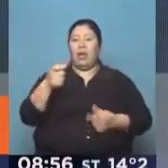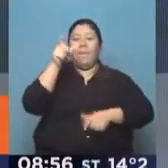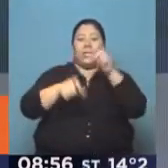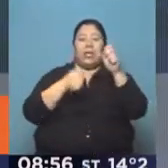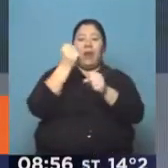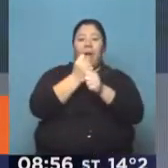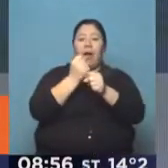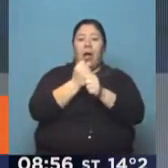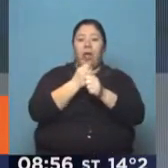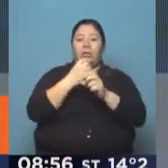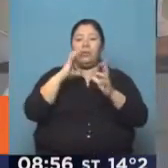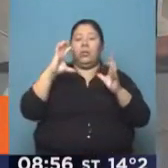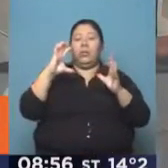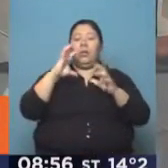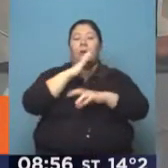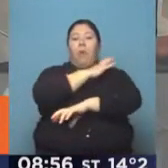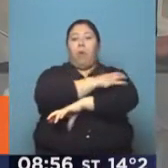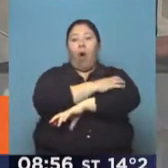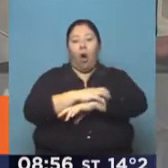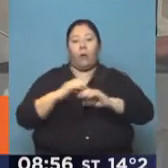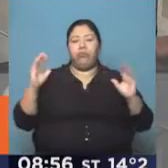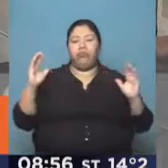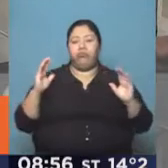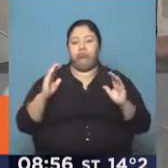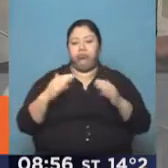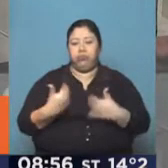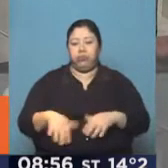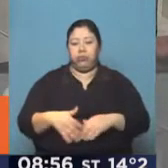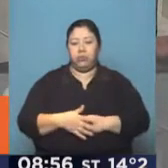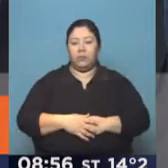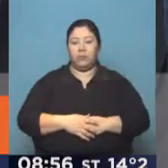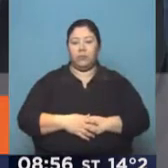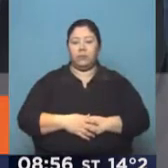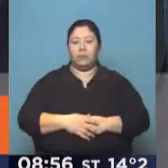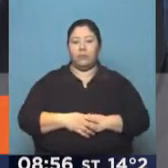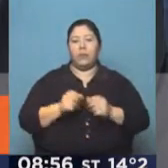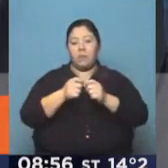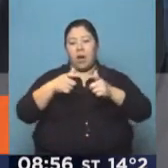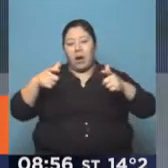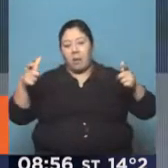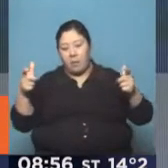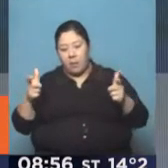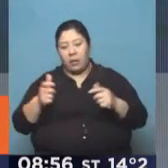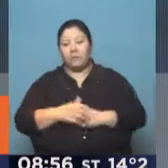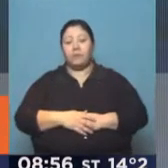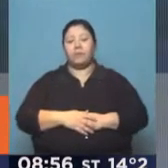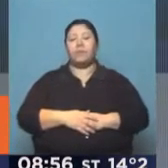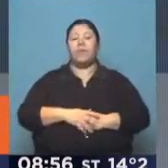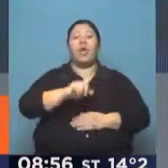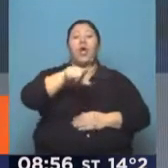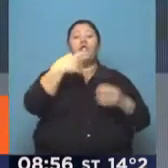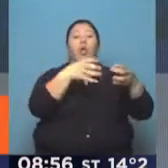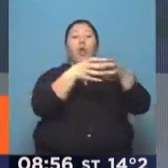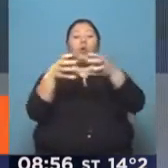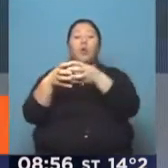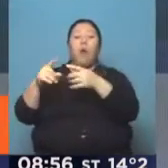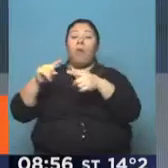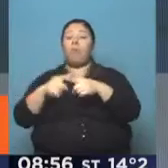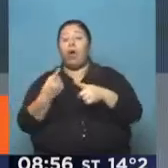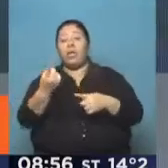día más por eso nosotros nos presenta este proyecto hasta ahora no ha tenido eco en las demás fuerzas políticas ni